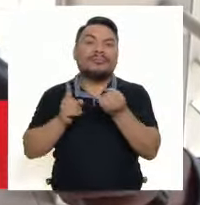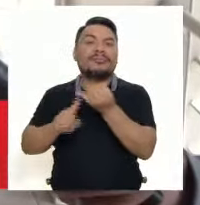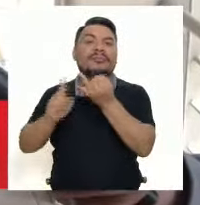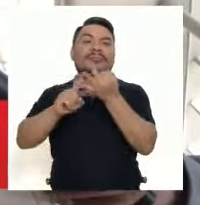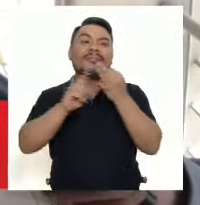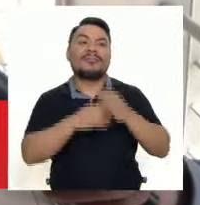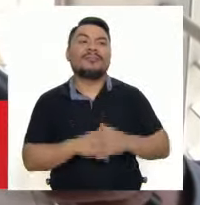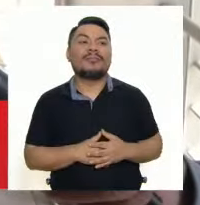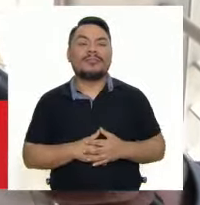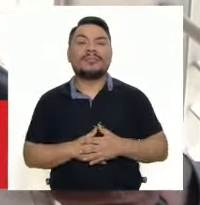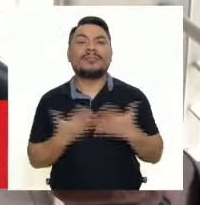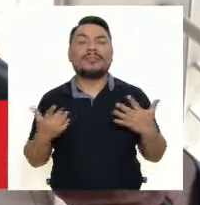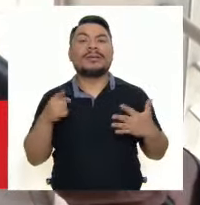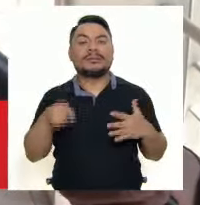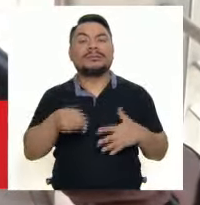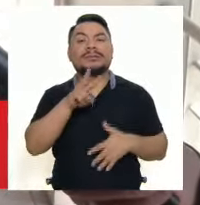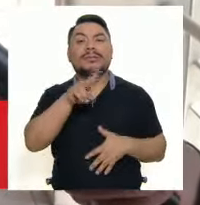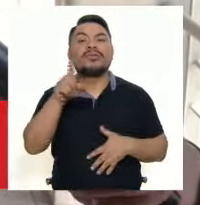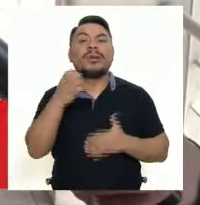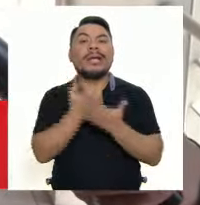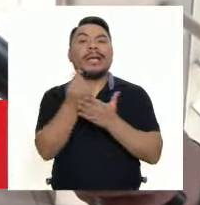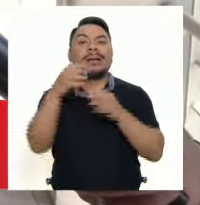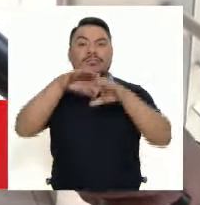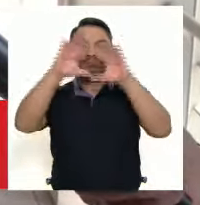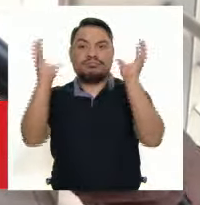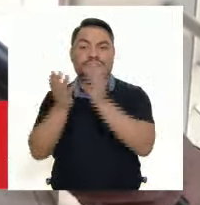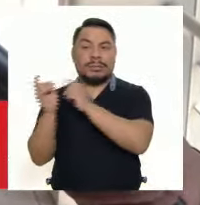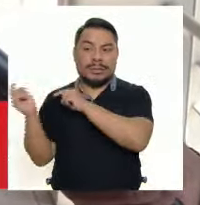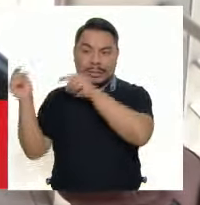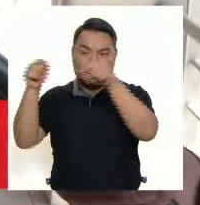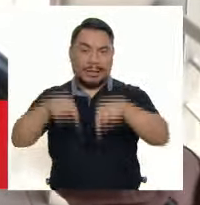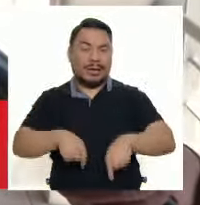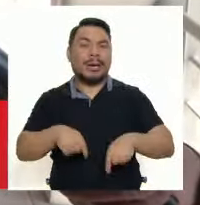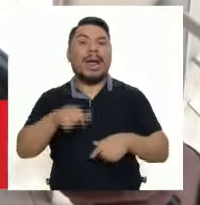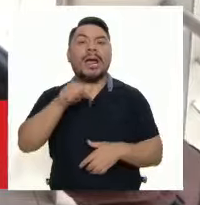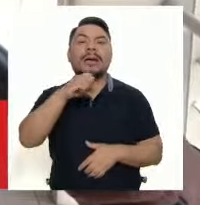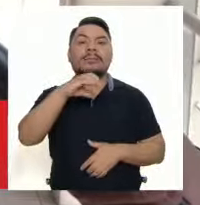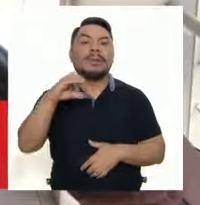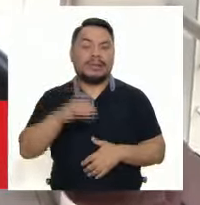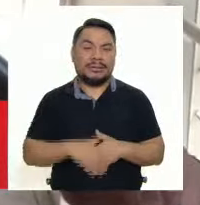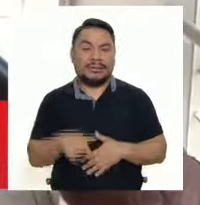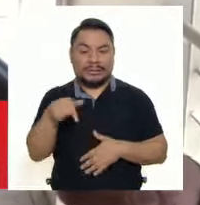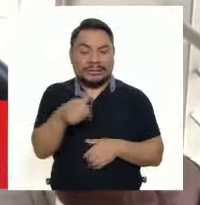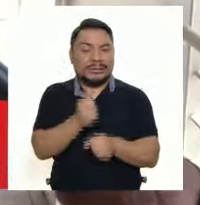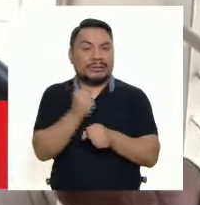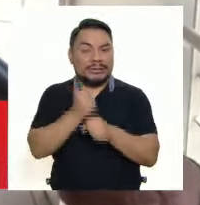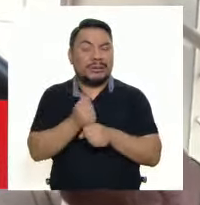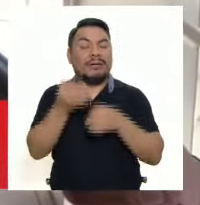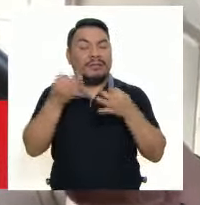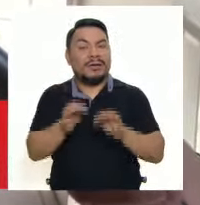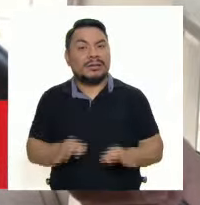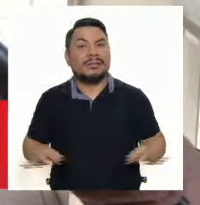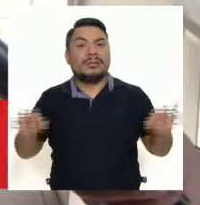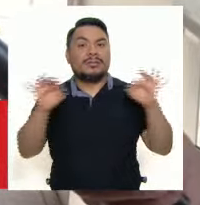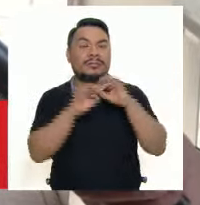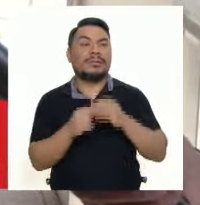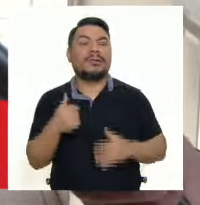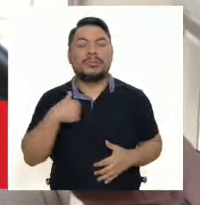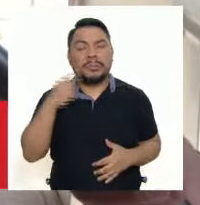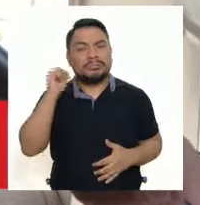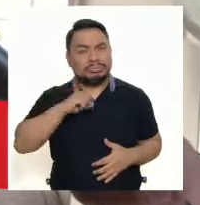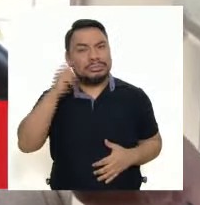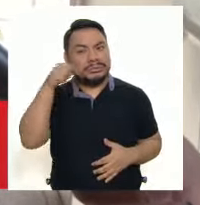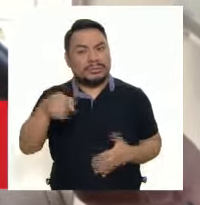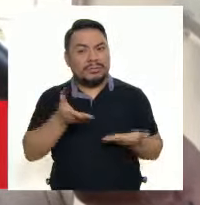diferentes 21 economías que vendrán para participar de APEC. Este es un trabajo francamente importante y yo no dudo